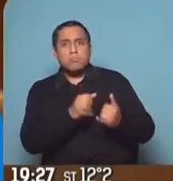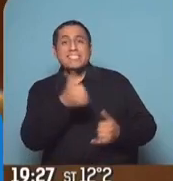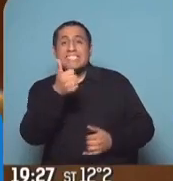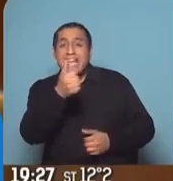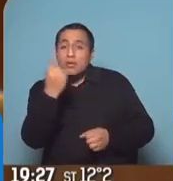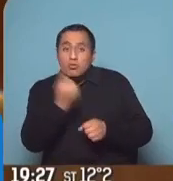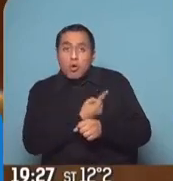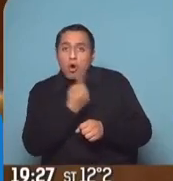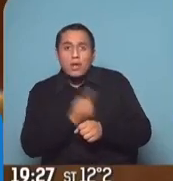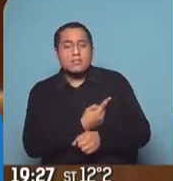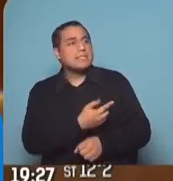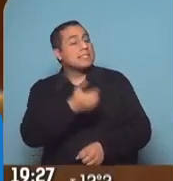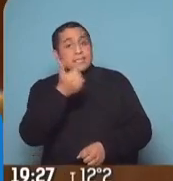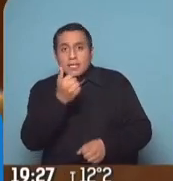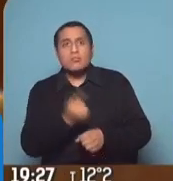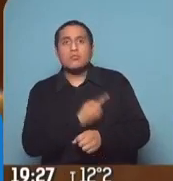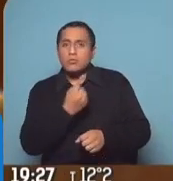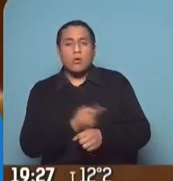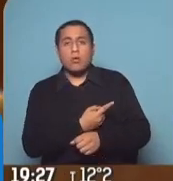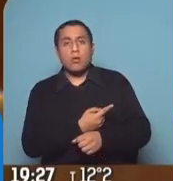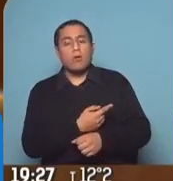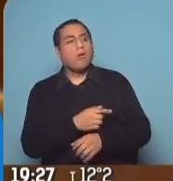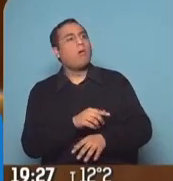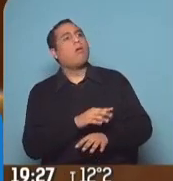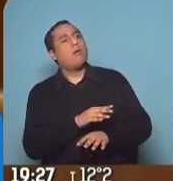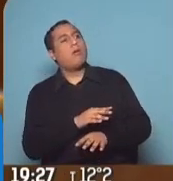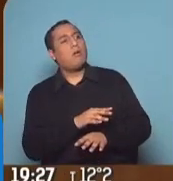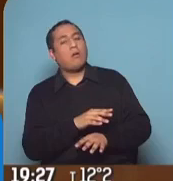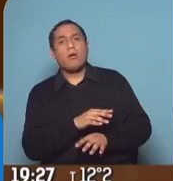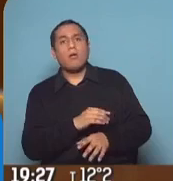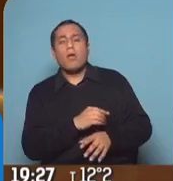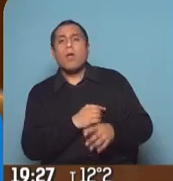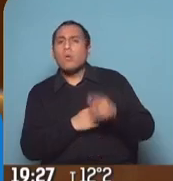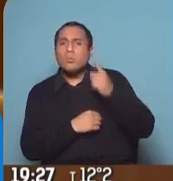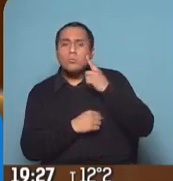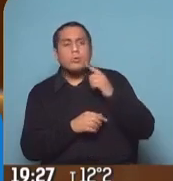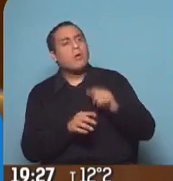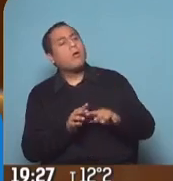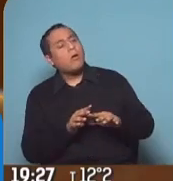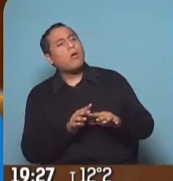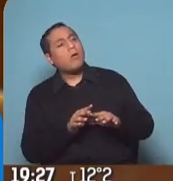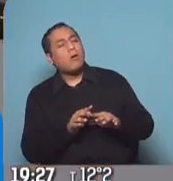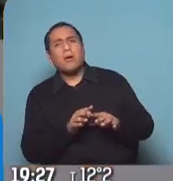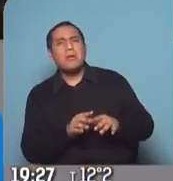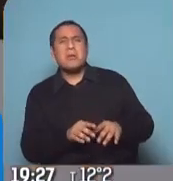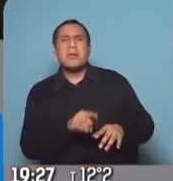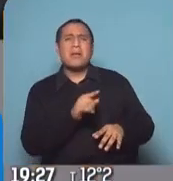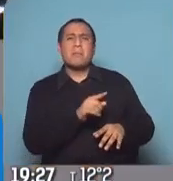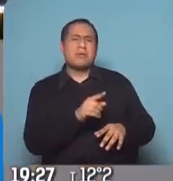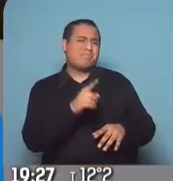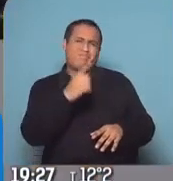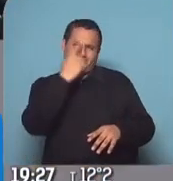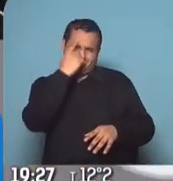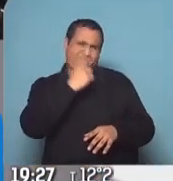Pero era Impresionante. 6 horas que uno se quedaba las 6 horas a escucharlo a él, porque era un pozo de